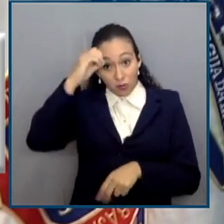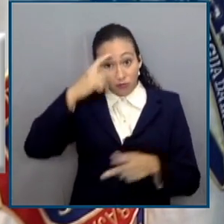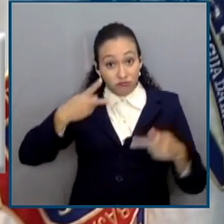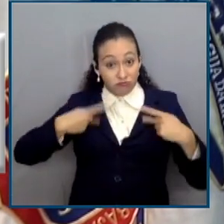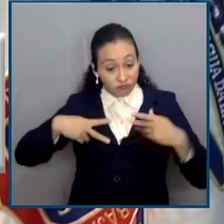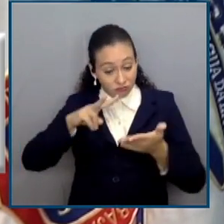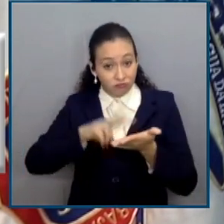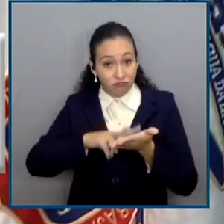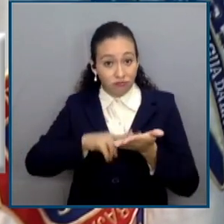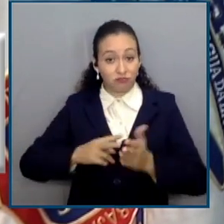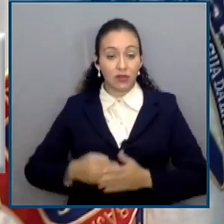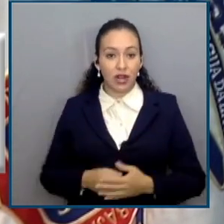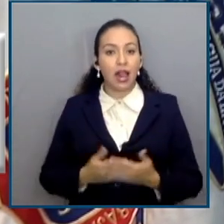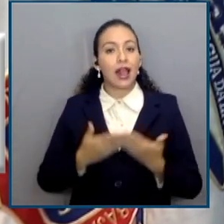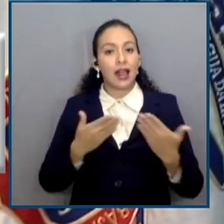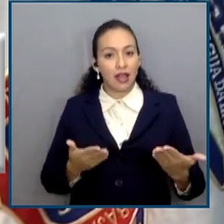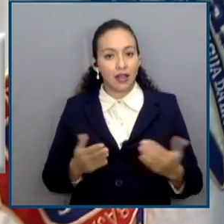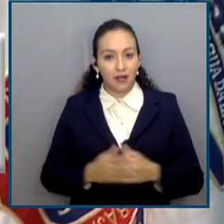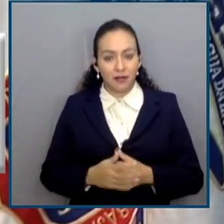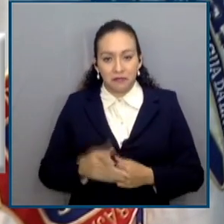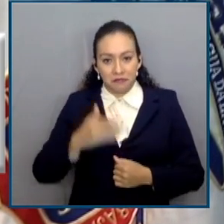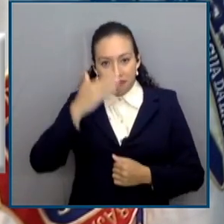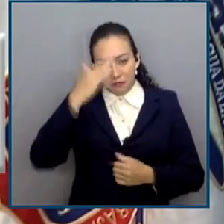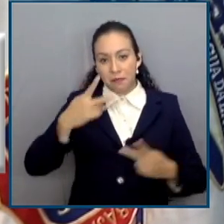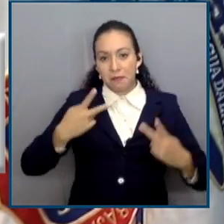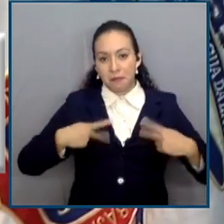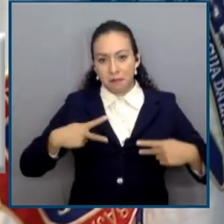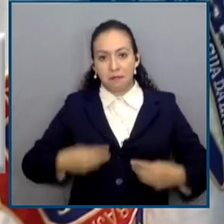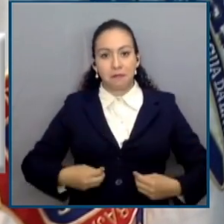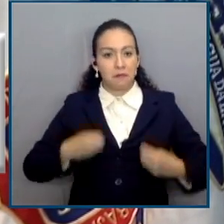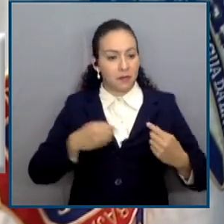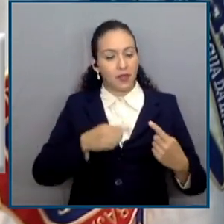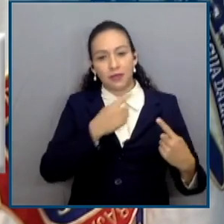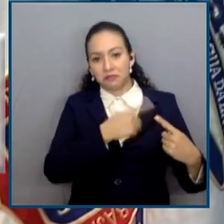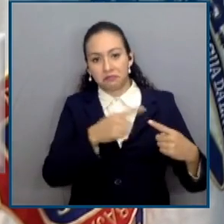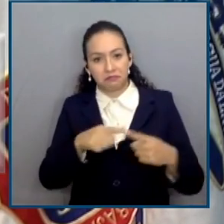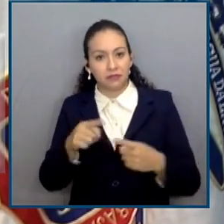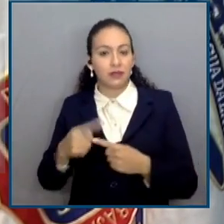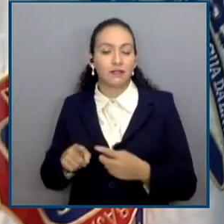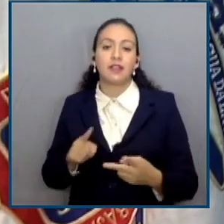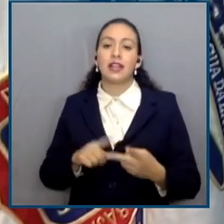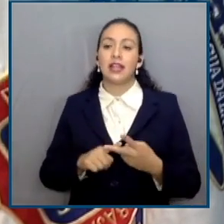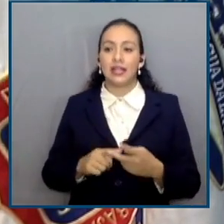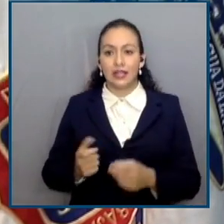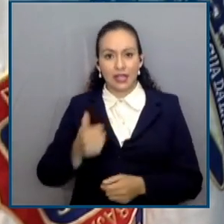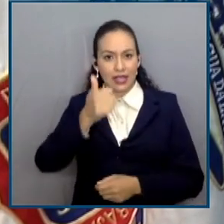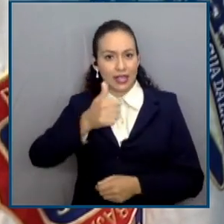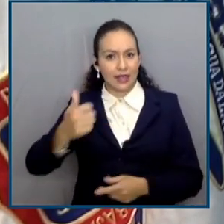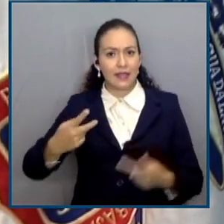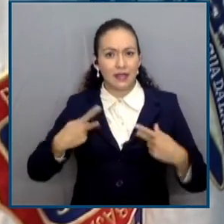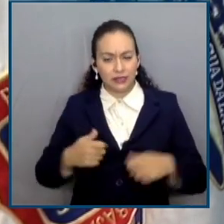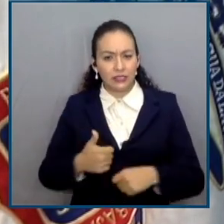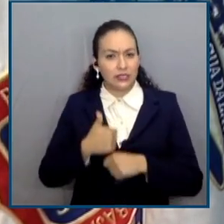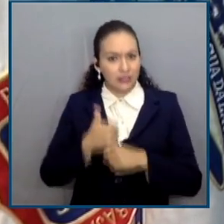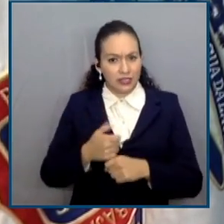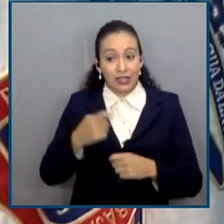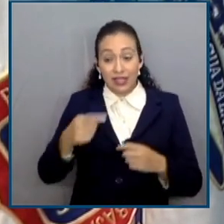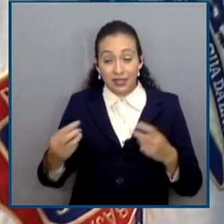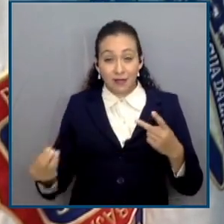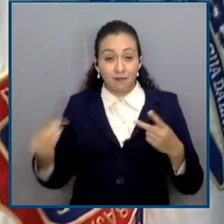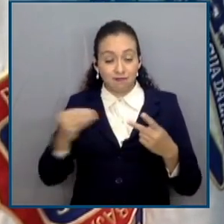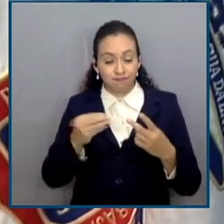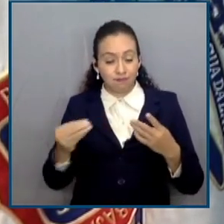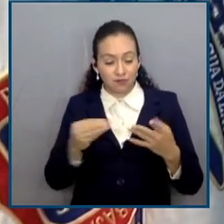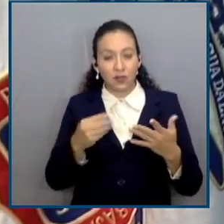cada historia de vida y cada sufrimiento compartido es una razón para buscar en